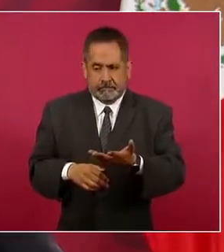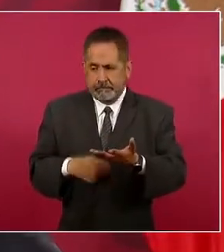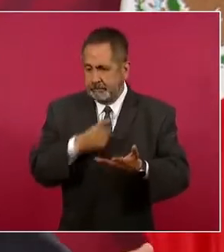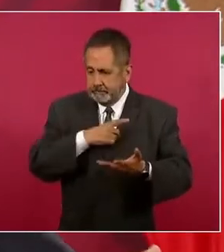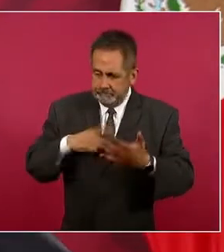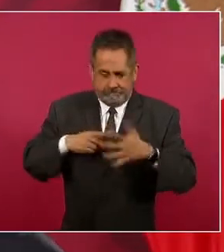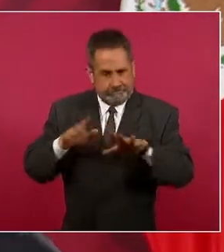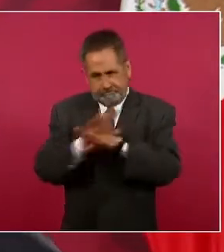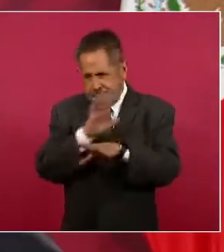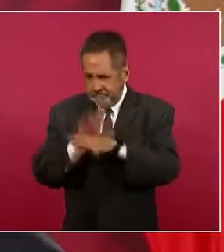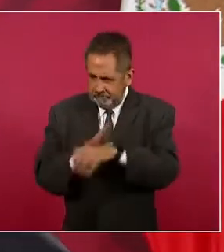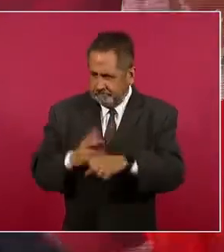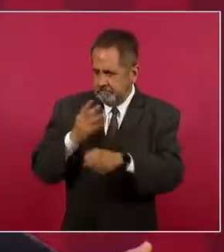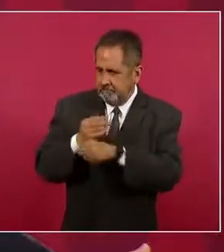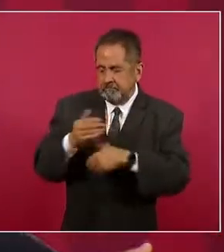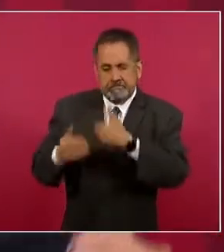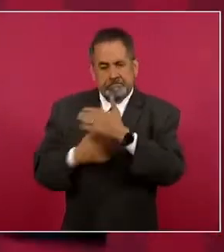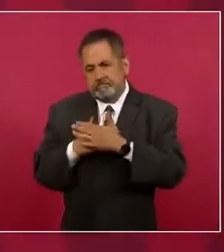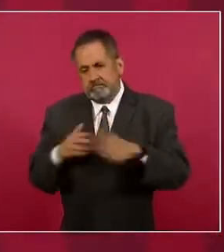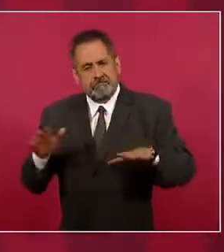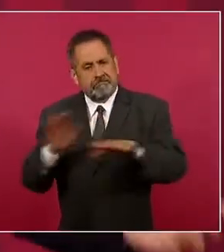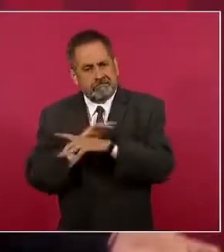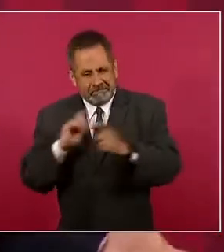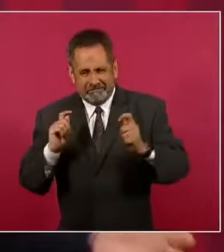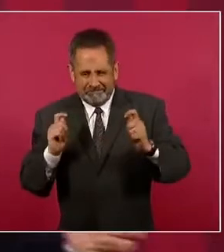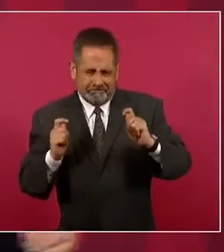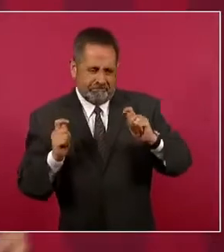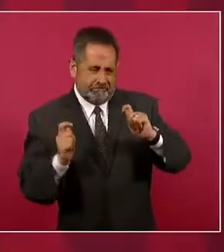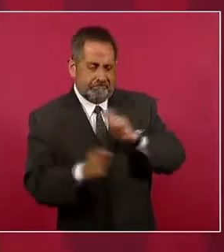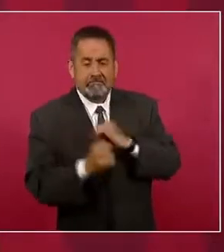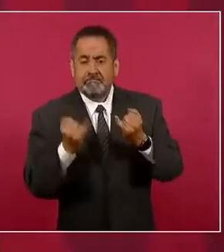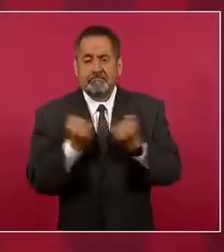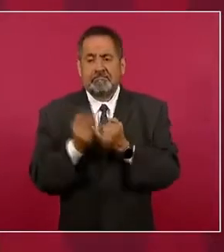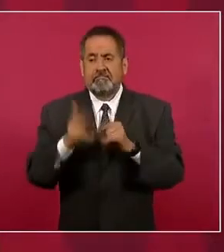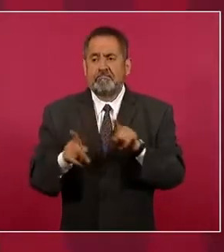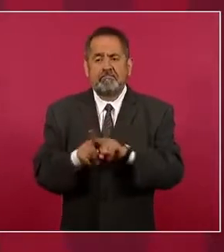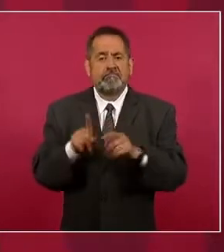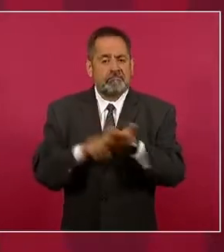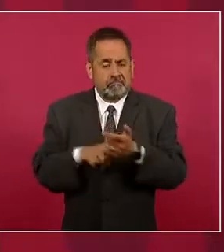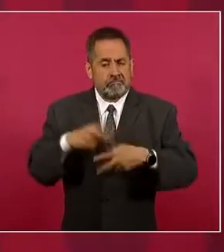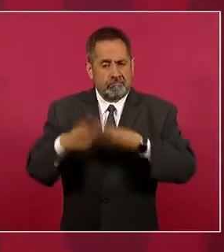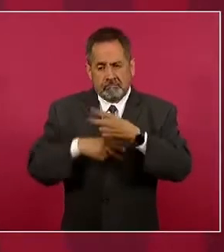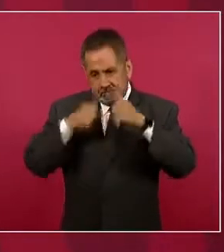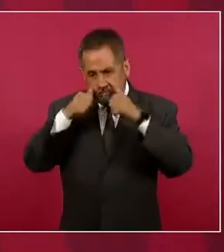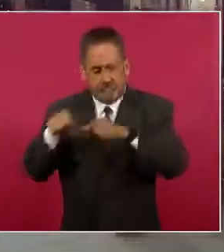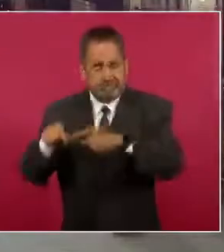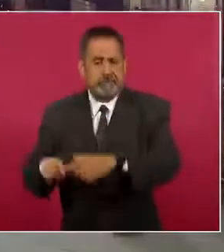cambiar completamente ese modelo, como lo estamos haciendo.